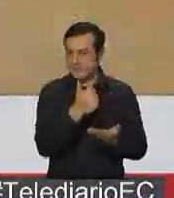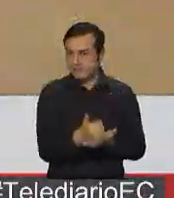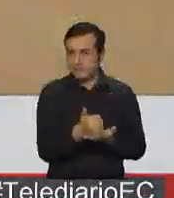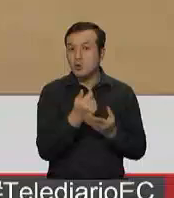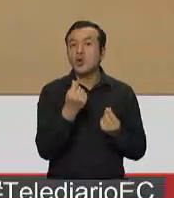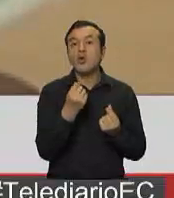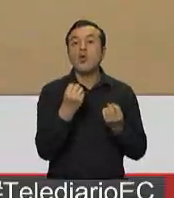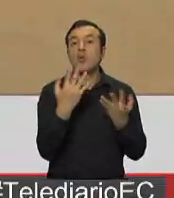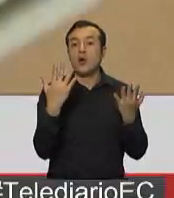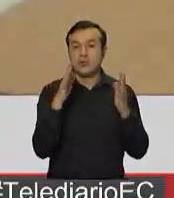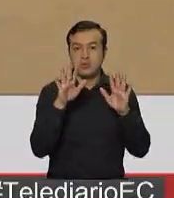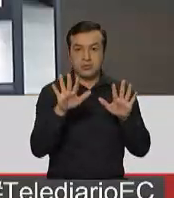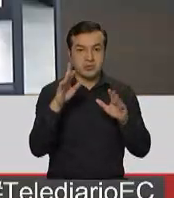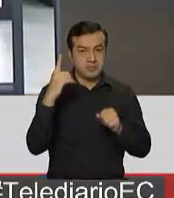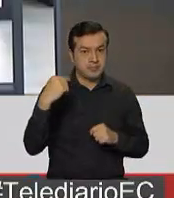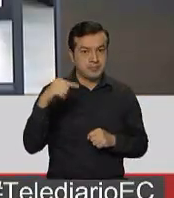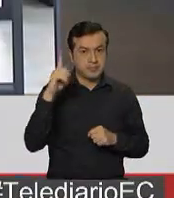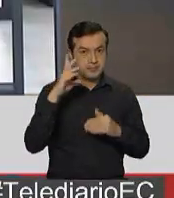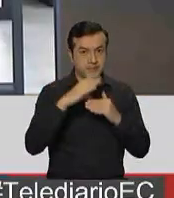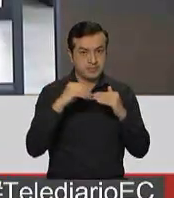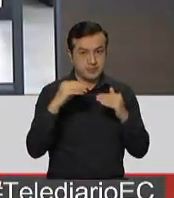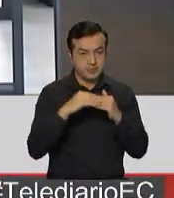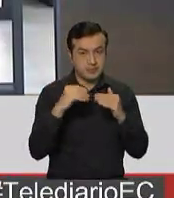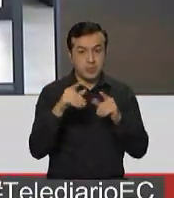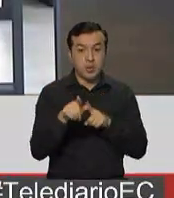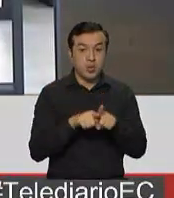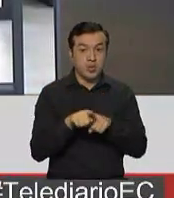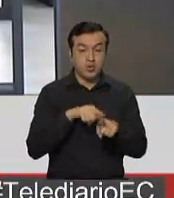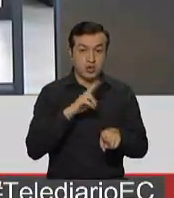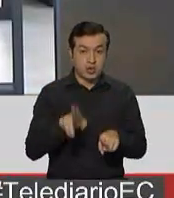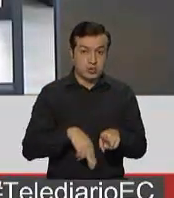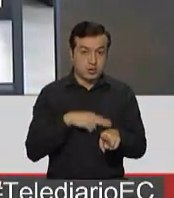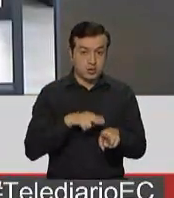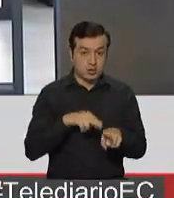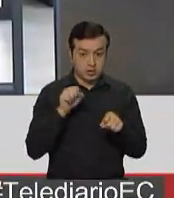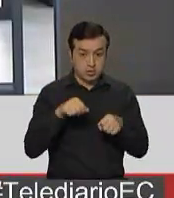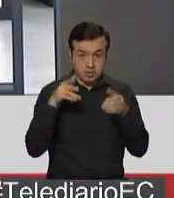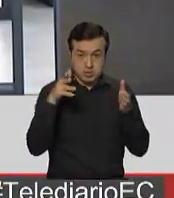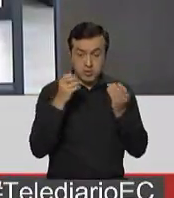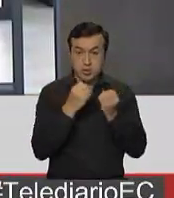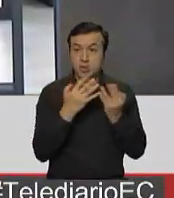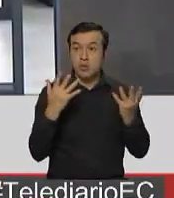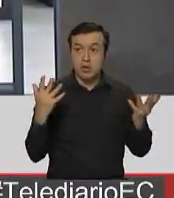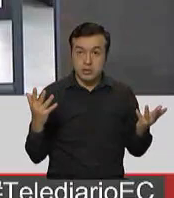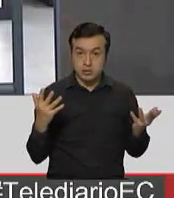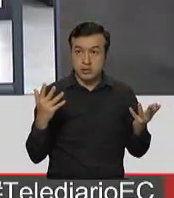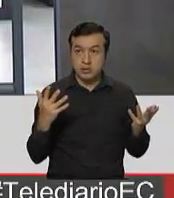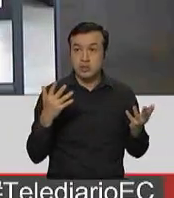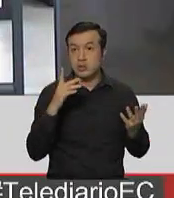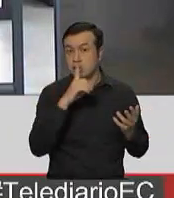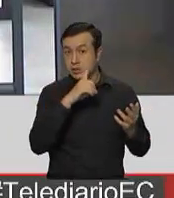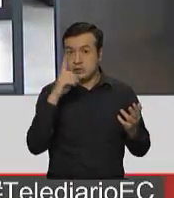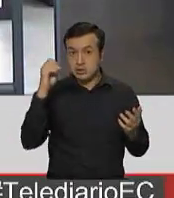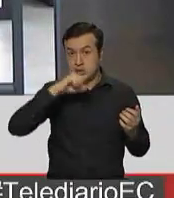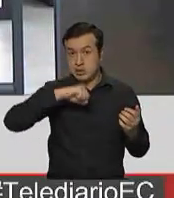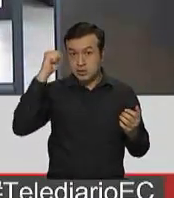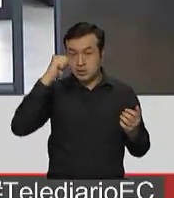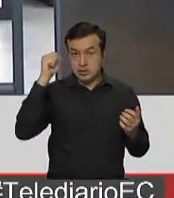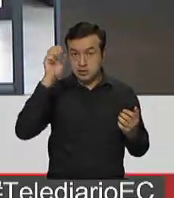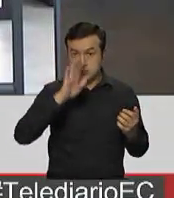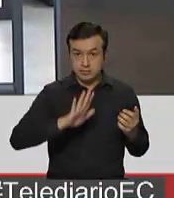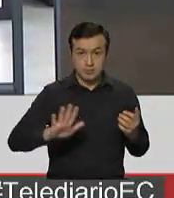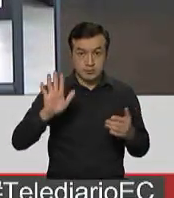será de 10 millones de dólares. Es un concurso nacional donde podamos tener aproximadamente unos 100 ganadores a nivel del